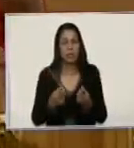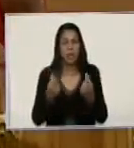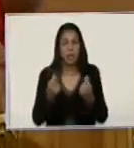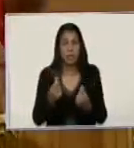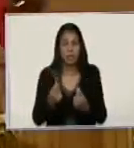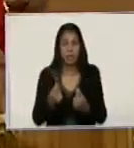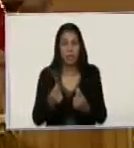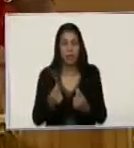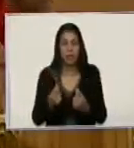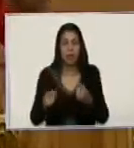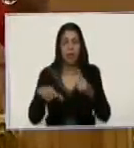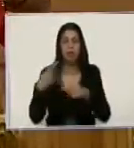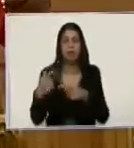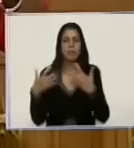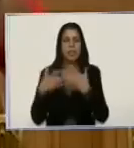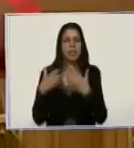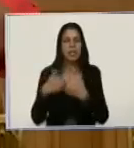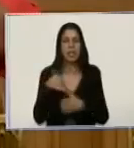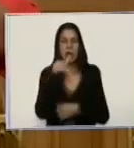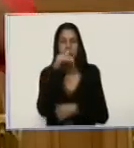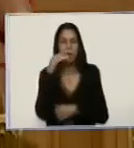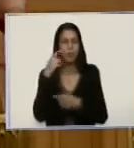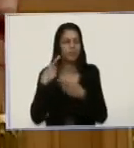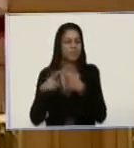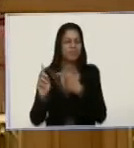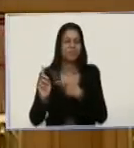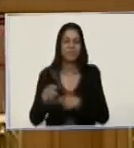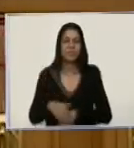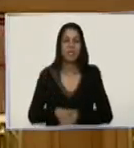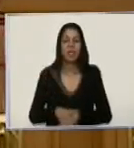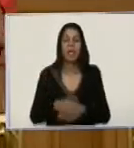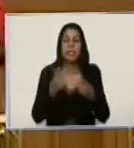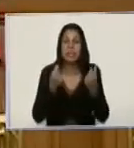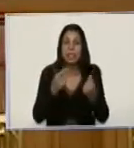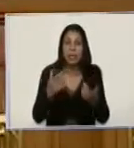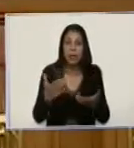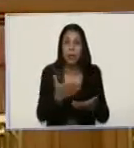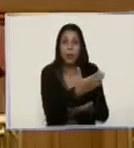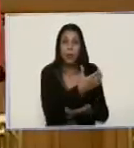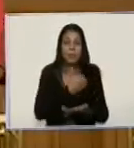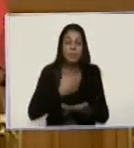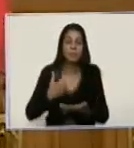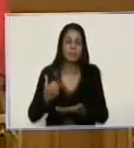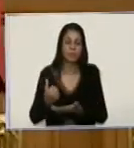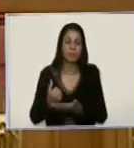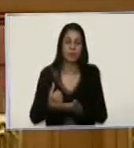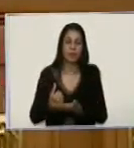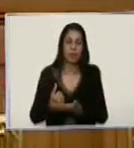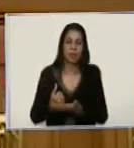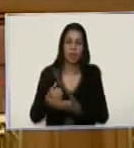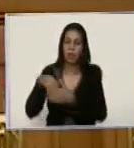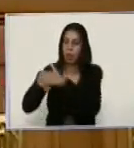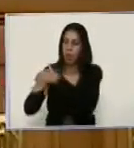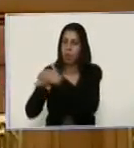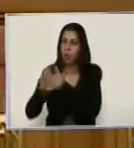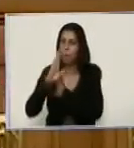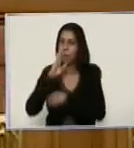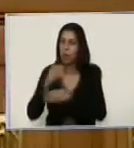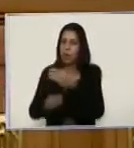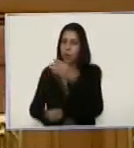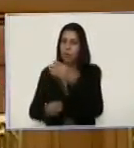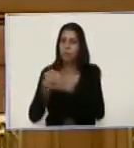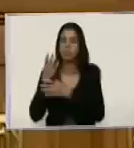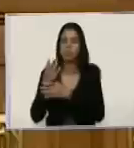viene la primera guerra del opio, la segunda guerra del opio. Esa plata creó un banco que queda en Hong Kong. Ese banco se